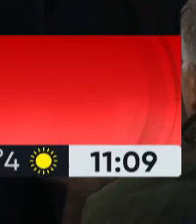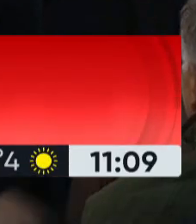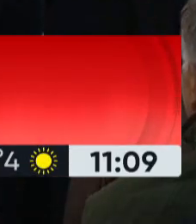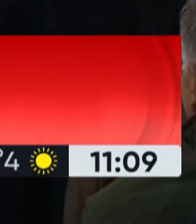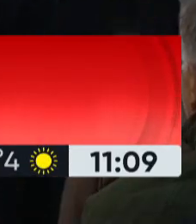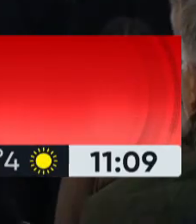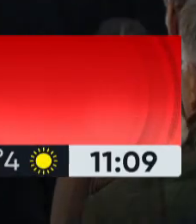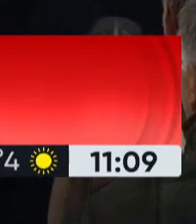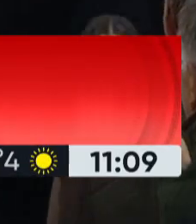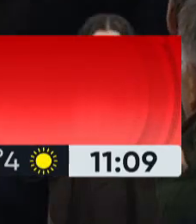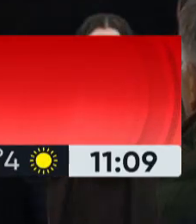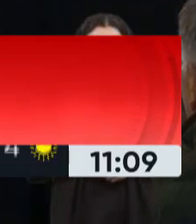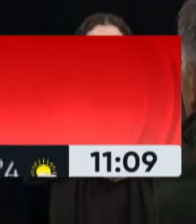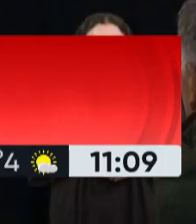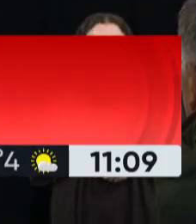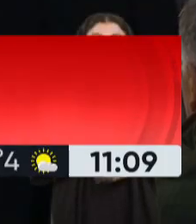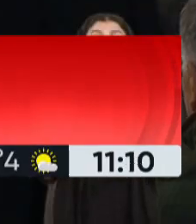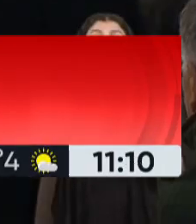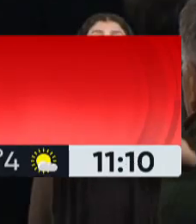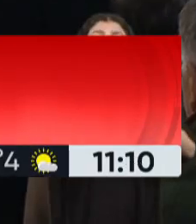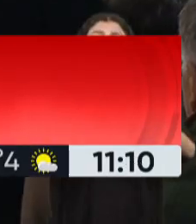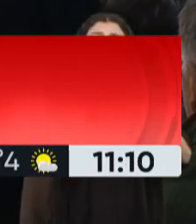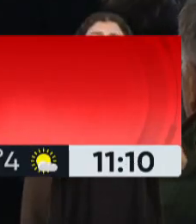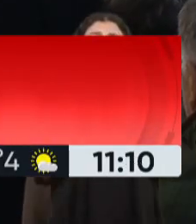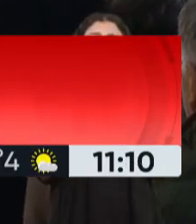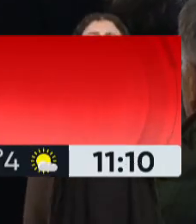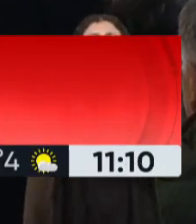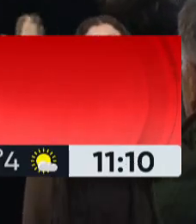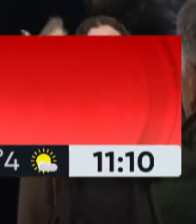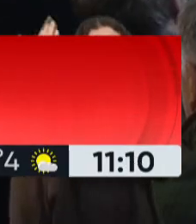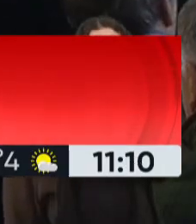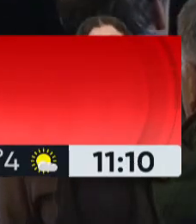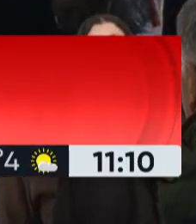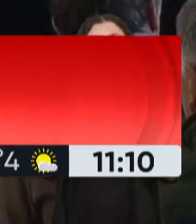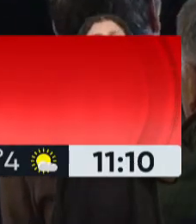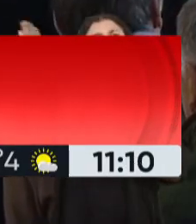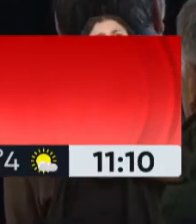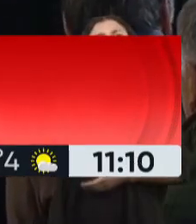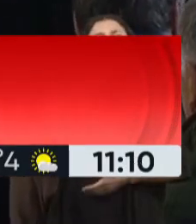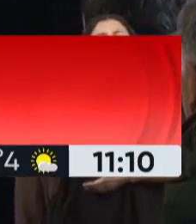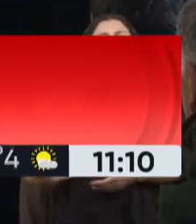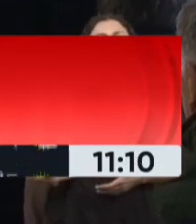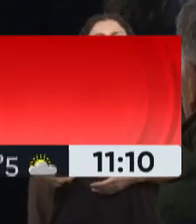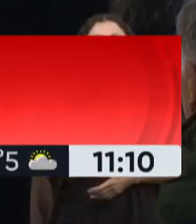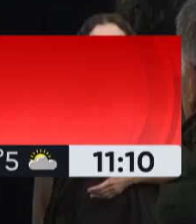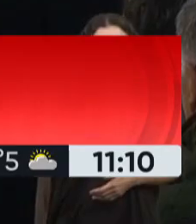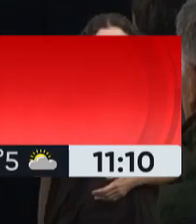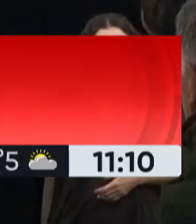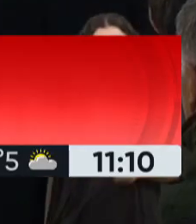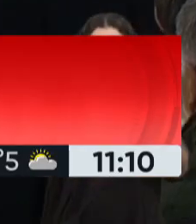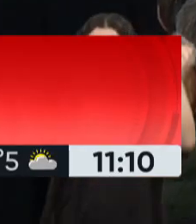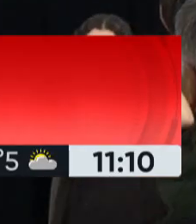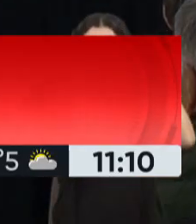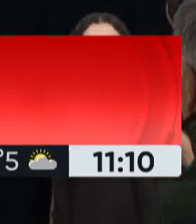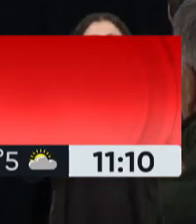Patricia Bullrich, el diputado José Luis Espert y parte justamente del gabinete. Está justamente ya sentado